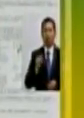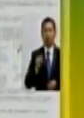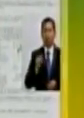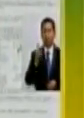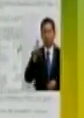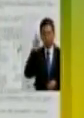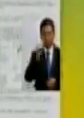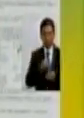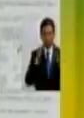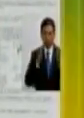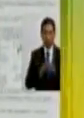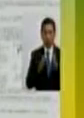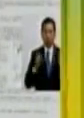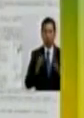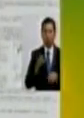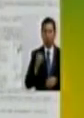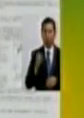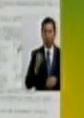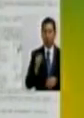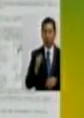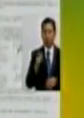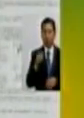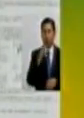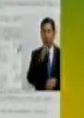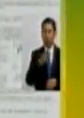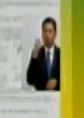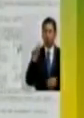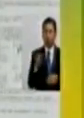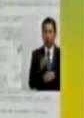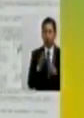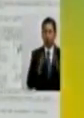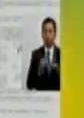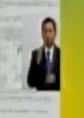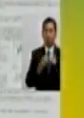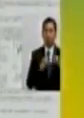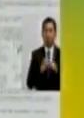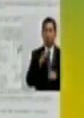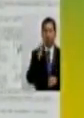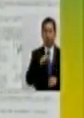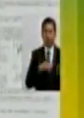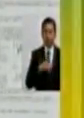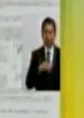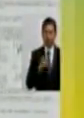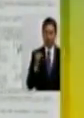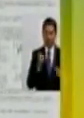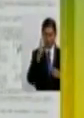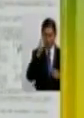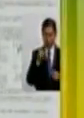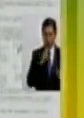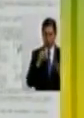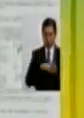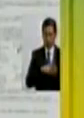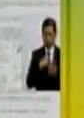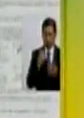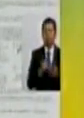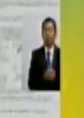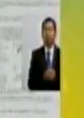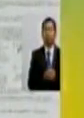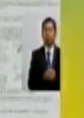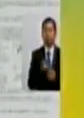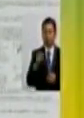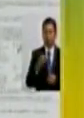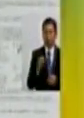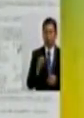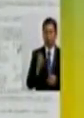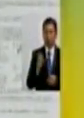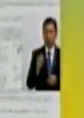Para nuestros pueblos indígenas, para los pueblos del mundo, el mar ha sido y será